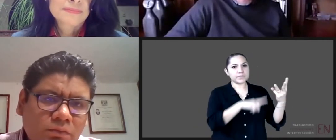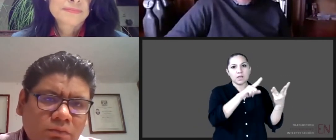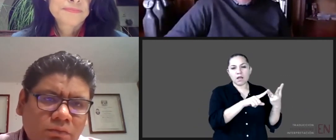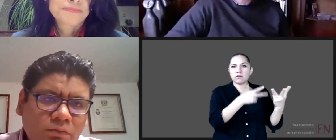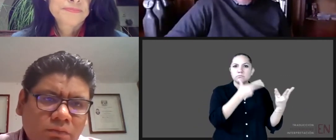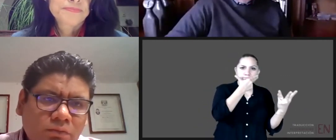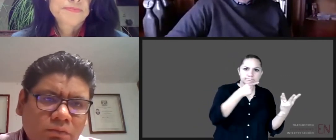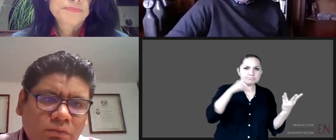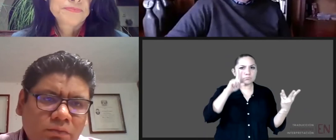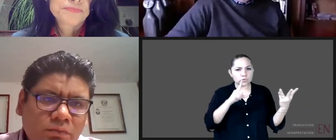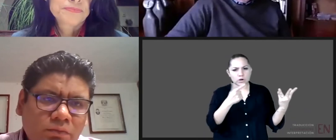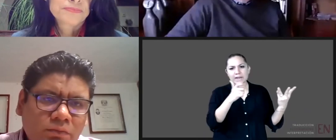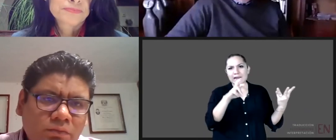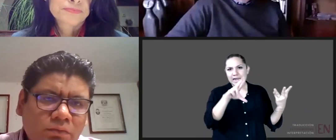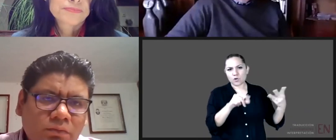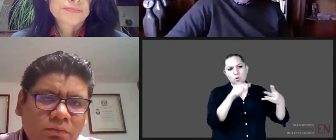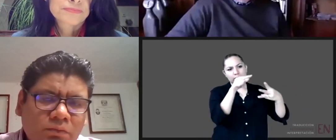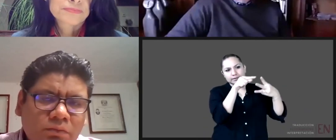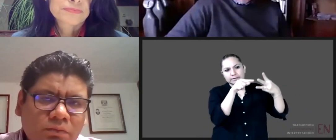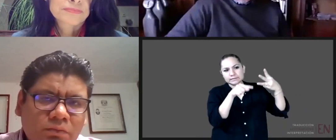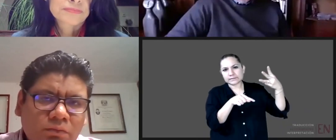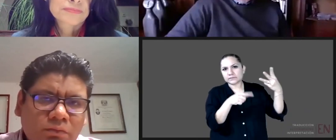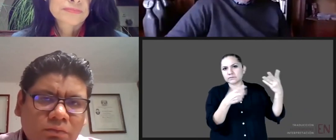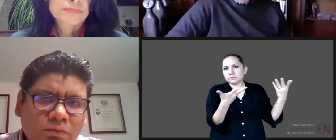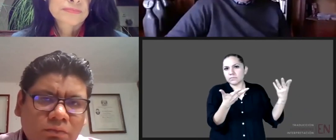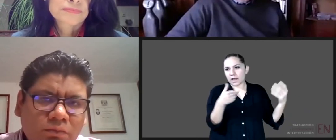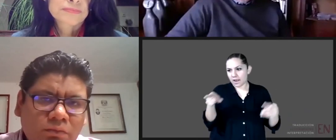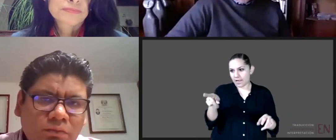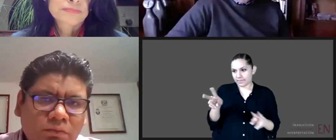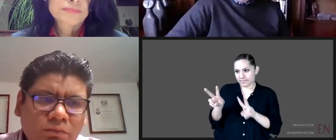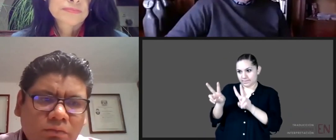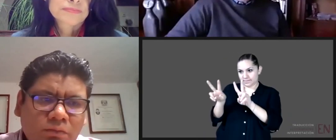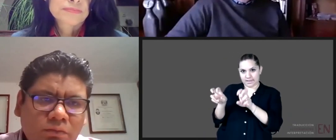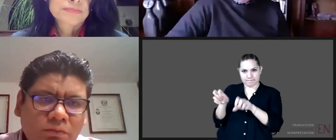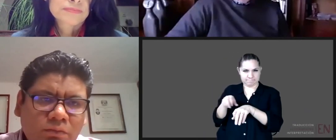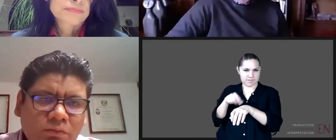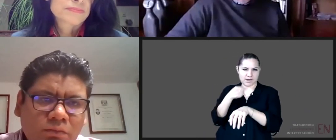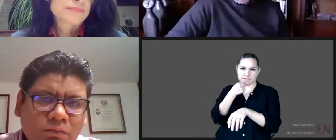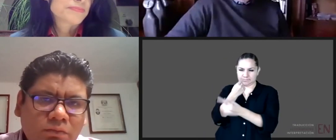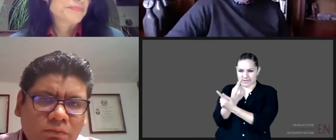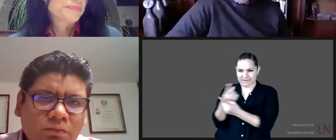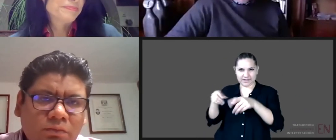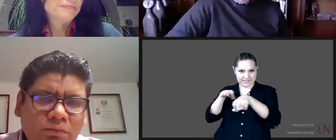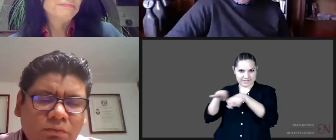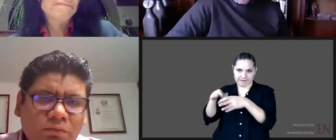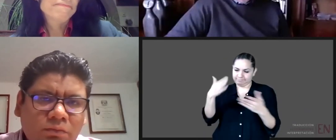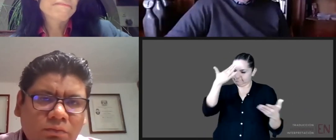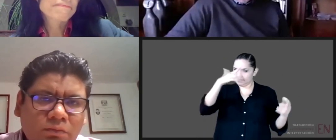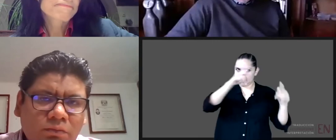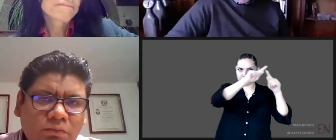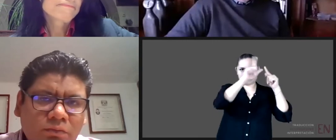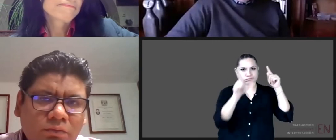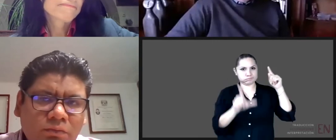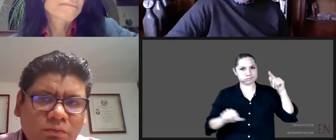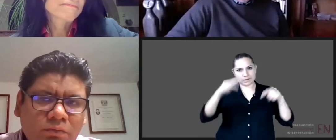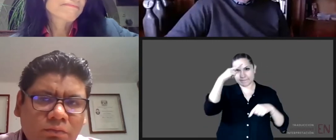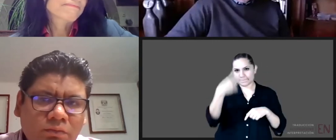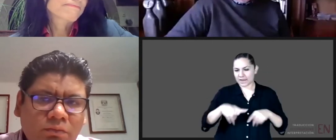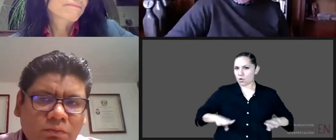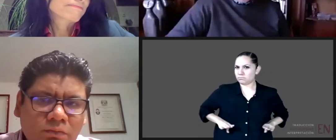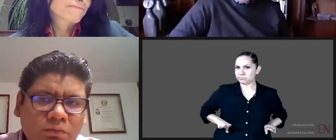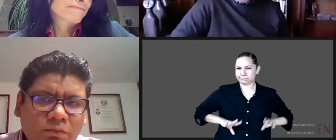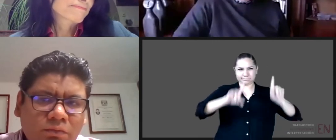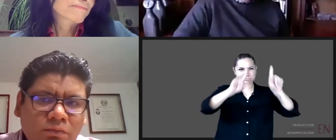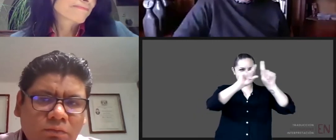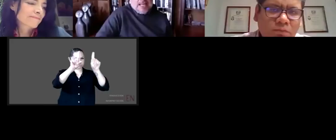¿Cómo ver los matices, justamente, del trabajo infantil de un país que, en efecto, es un mosaico y no se puede hablar como si de manera uniforme